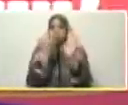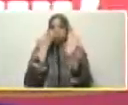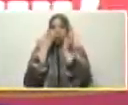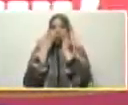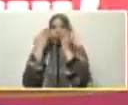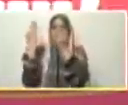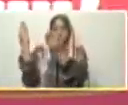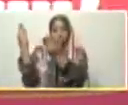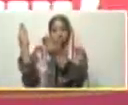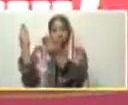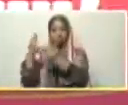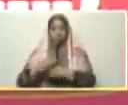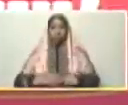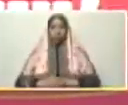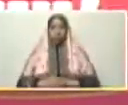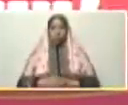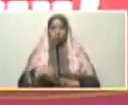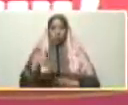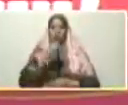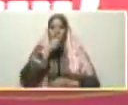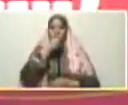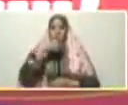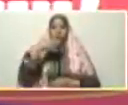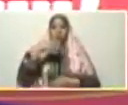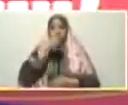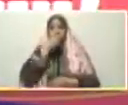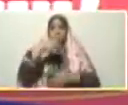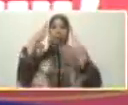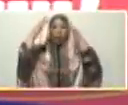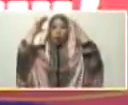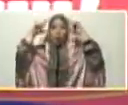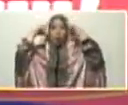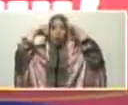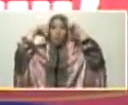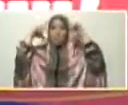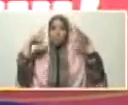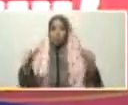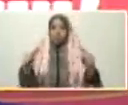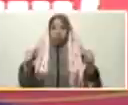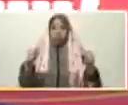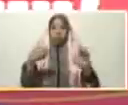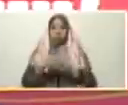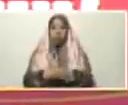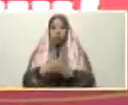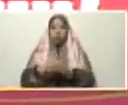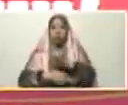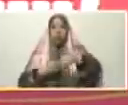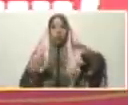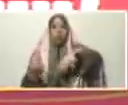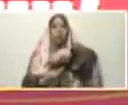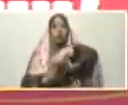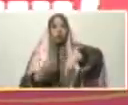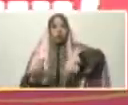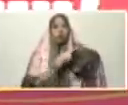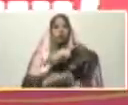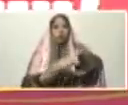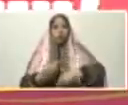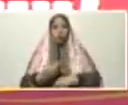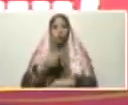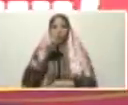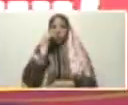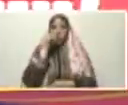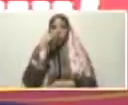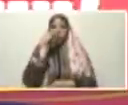miren rodolfo se las trae como intelectual orgánico de la revolución antonio gramsci